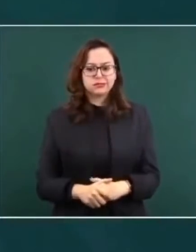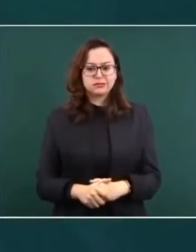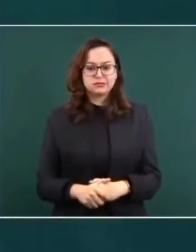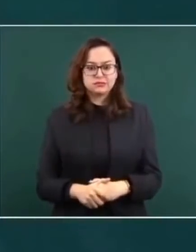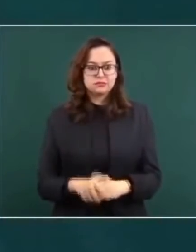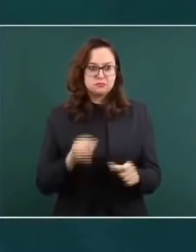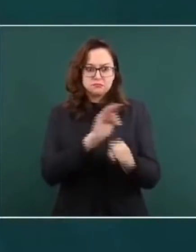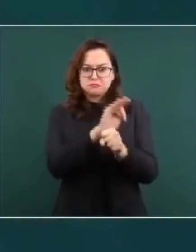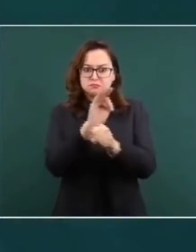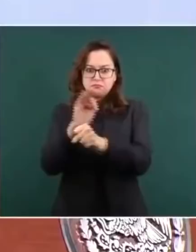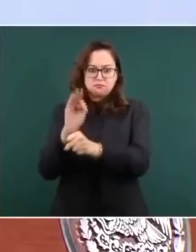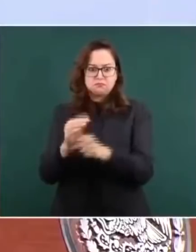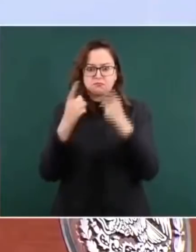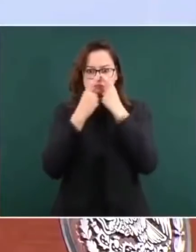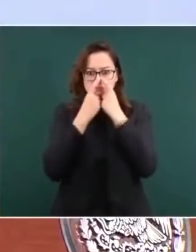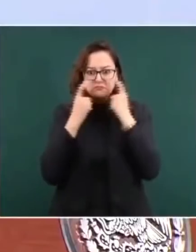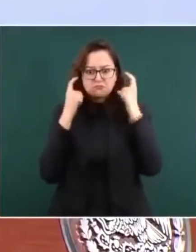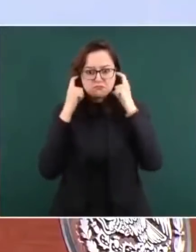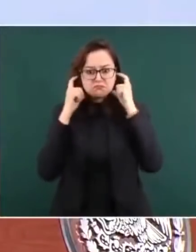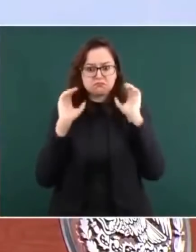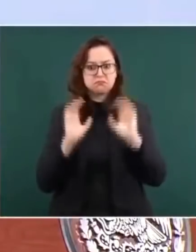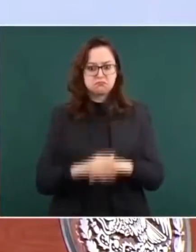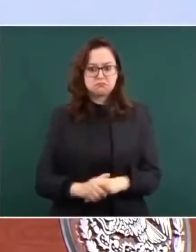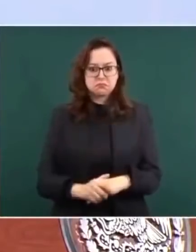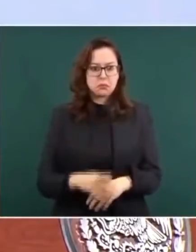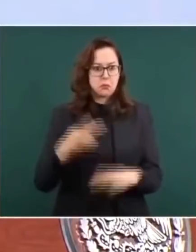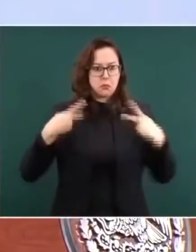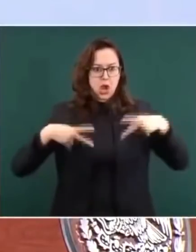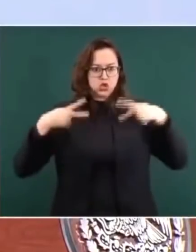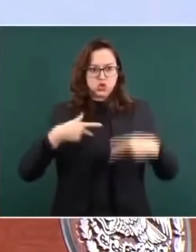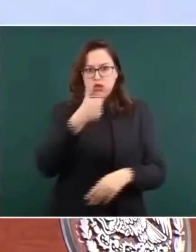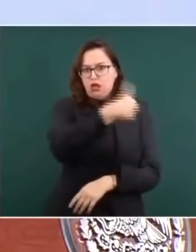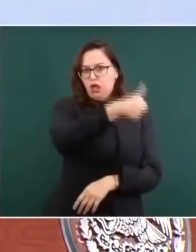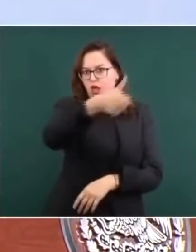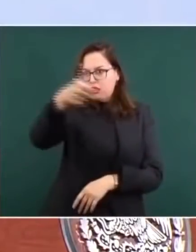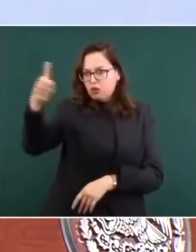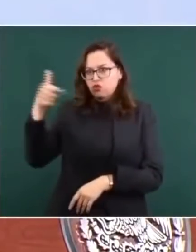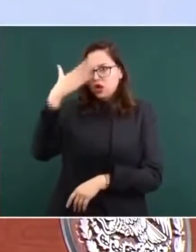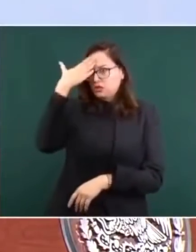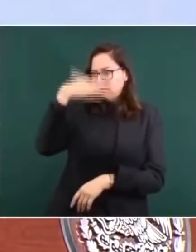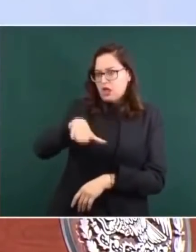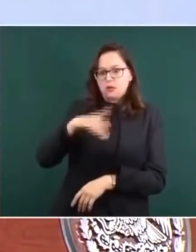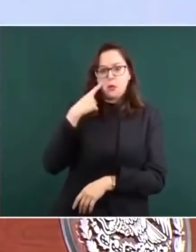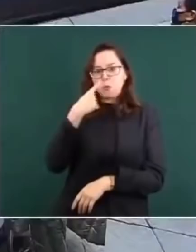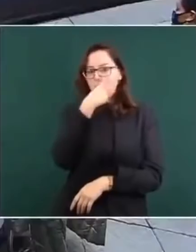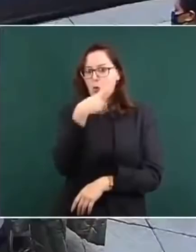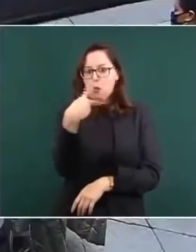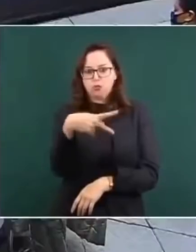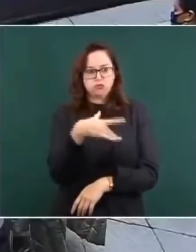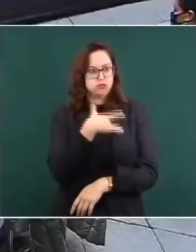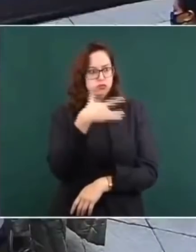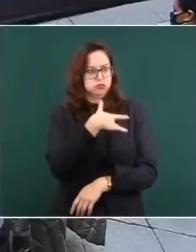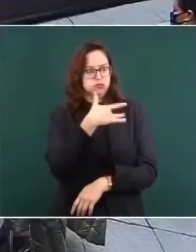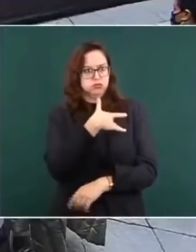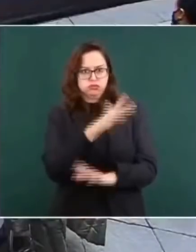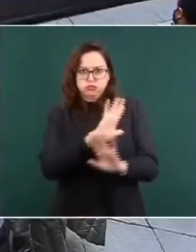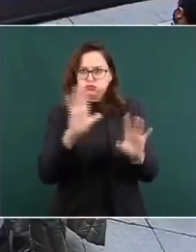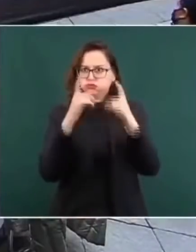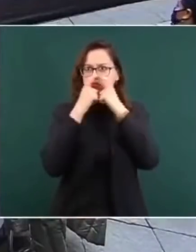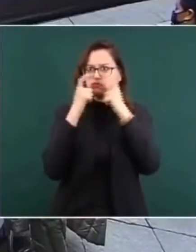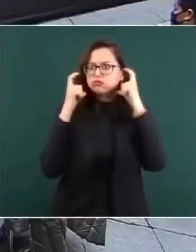se protege con el cubreboca o sea si él considera y lo puede hacer pero acuérdense